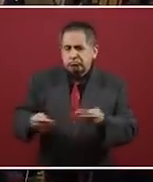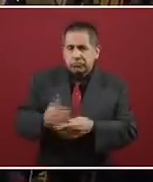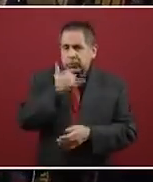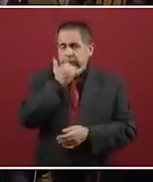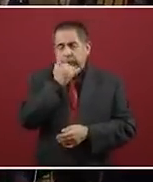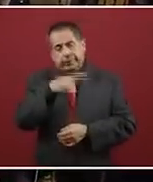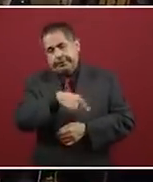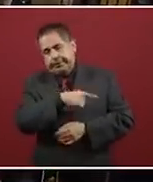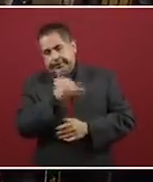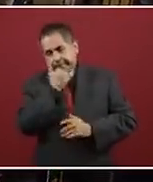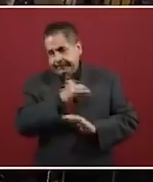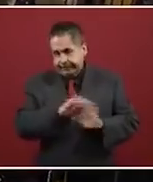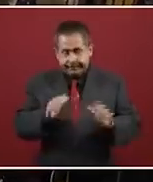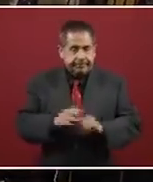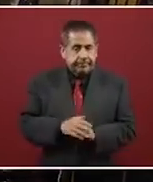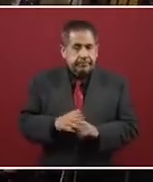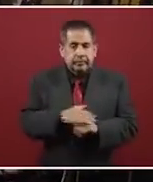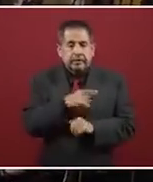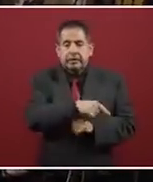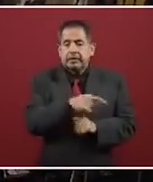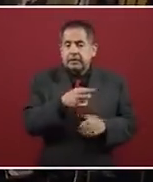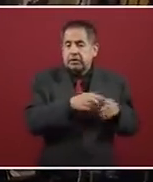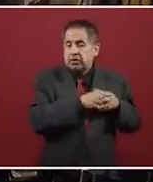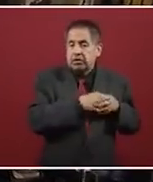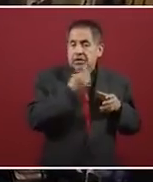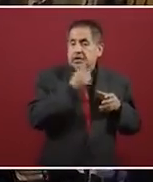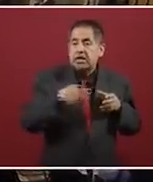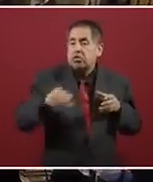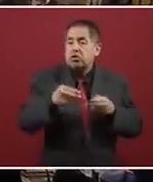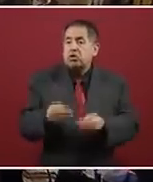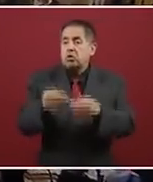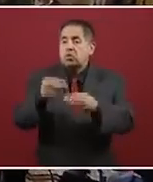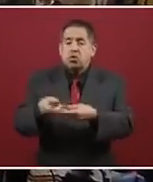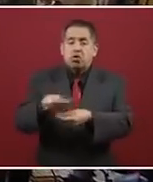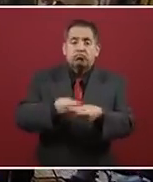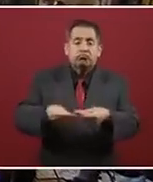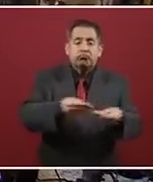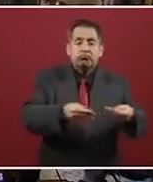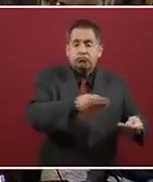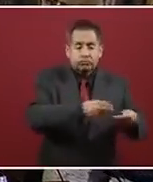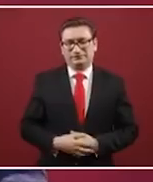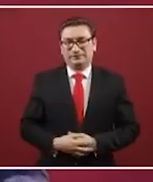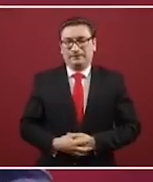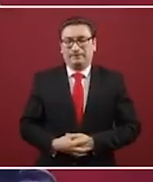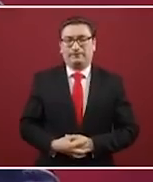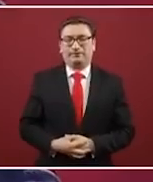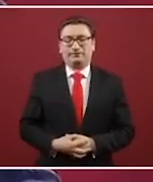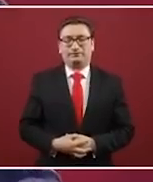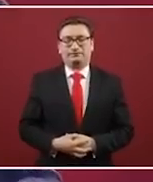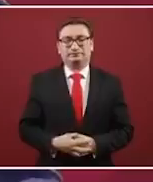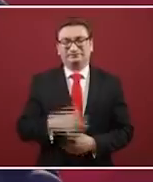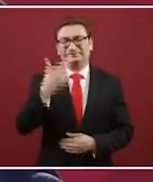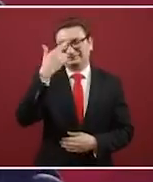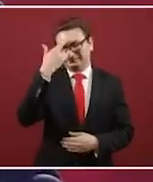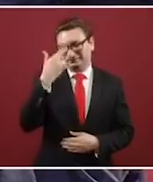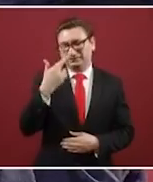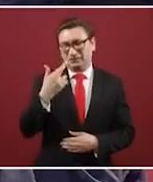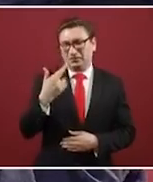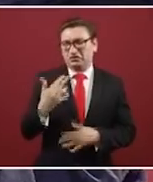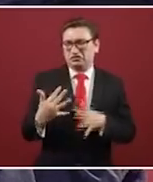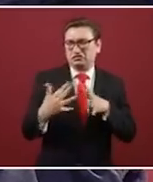157 de la batalla de puebla en piedras negras coahuila como parte de la gira que realizará por estados del norte del